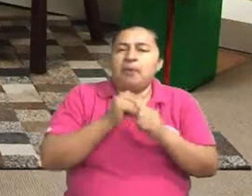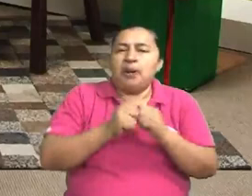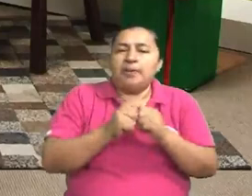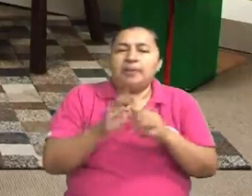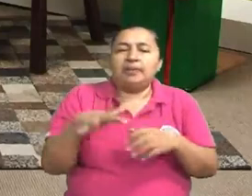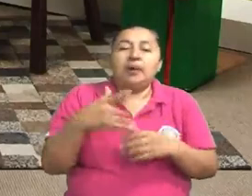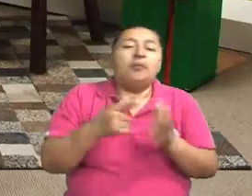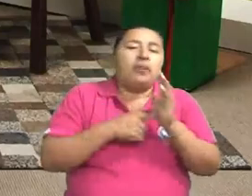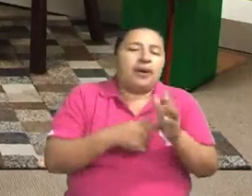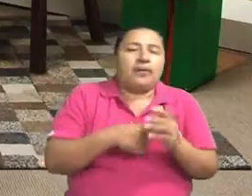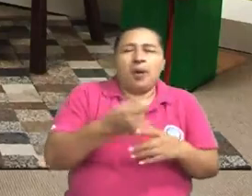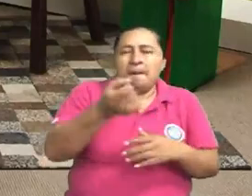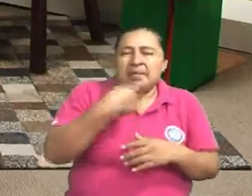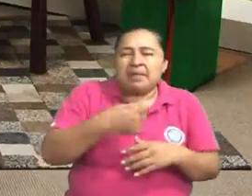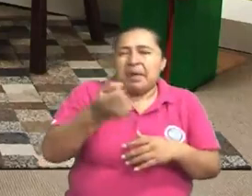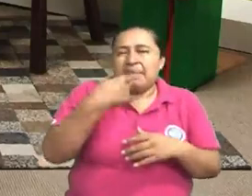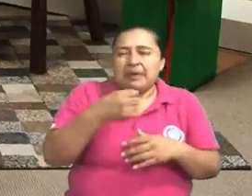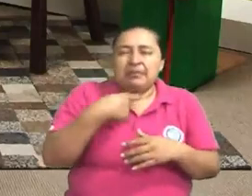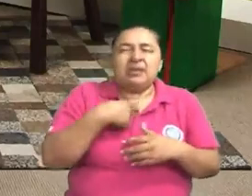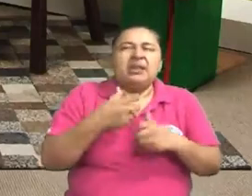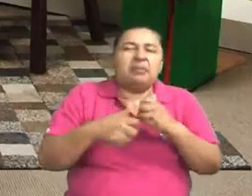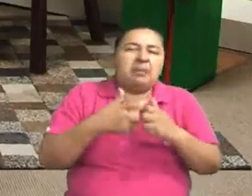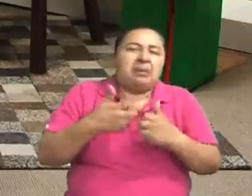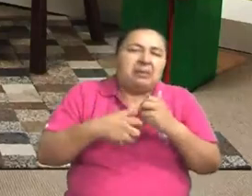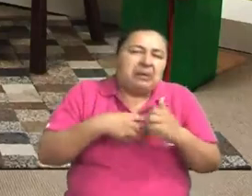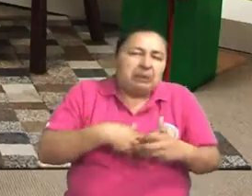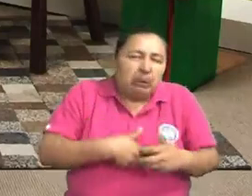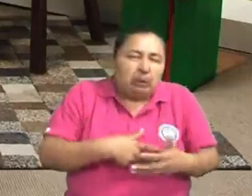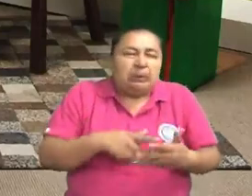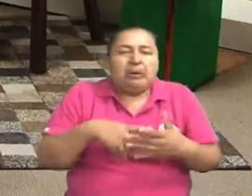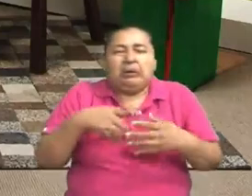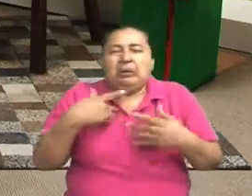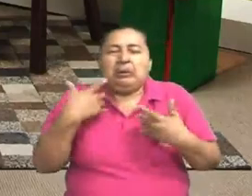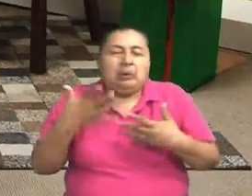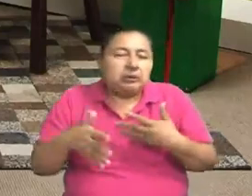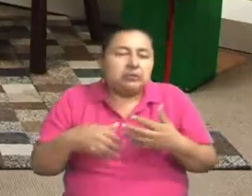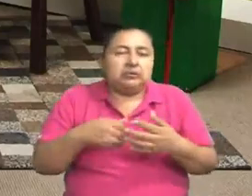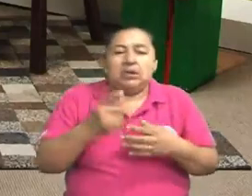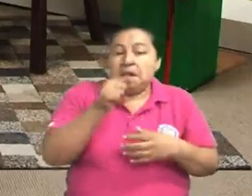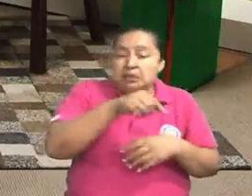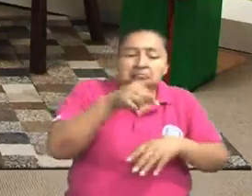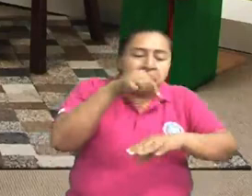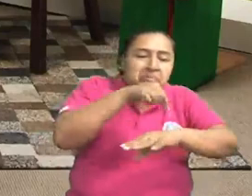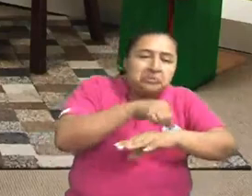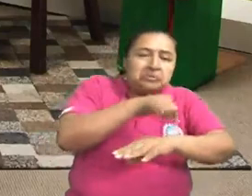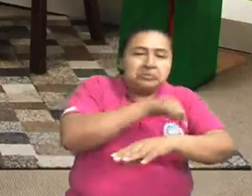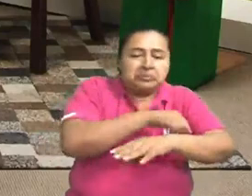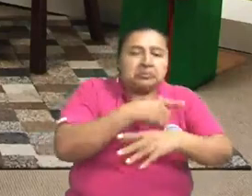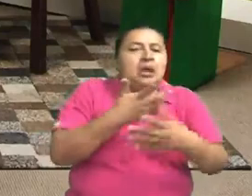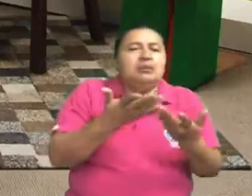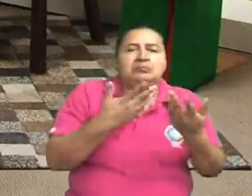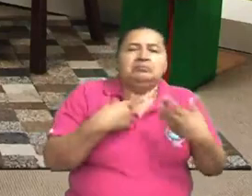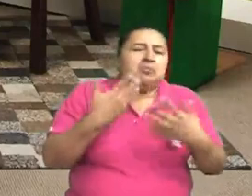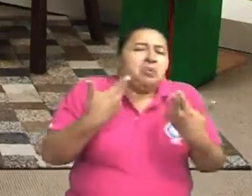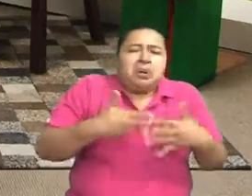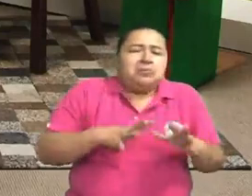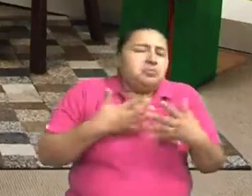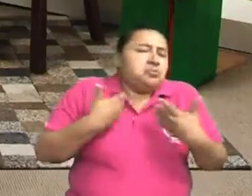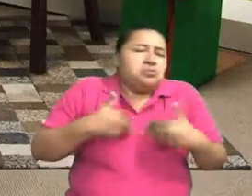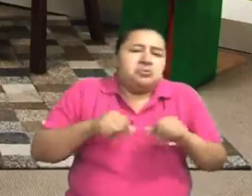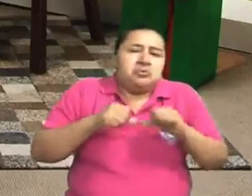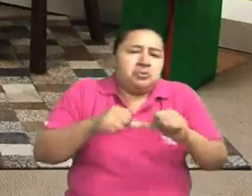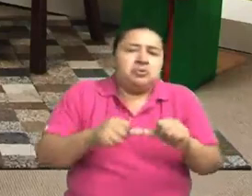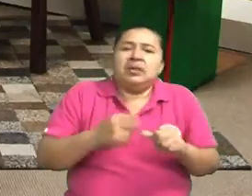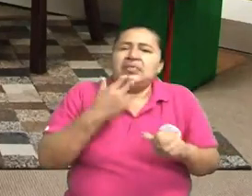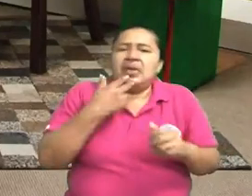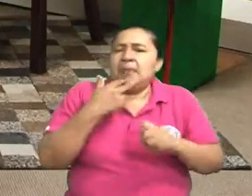muchos otros tratamientos, por decir así, con medicamentos o un poquito más invasivos, por decir así. Entonces, la